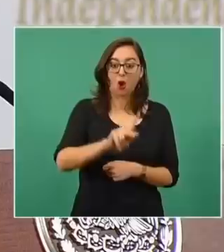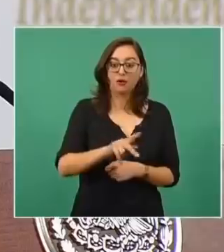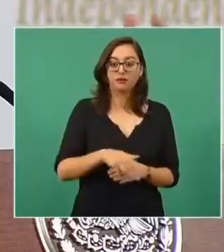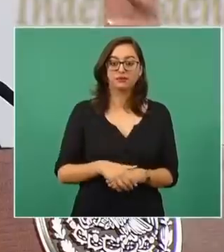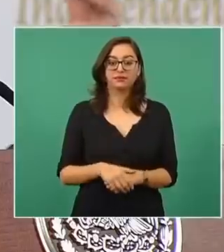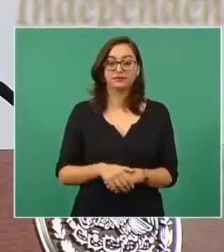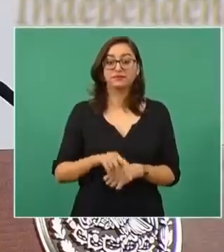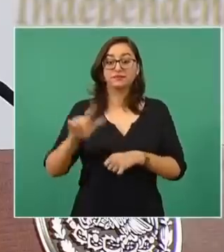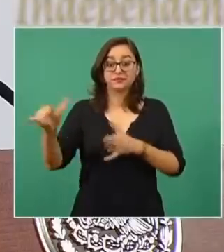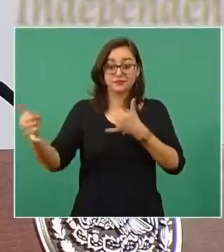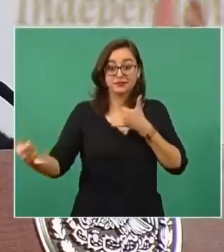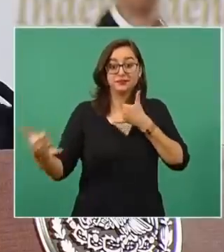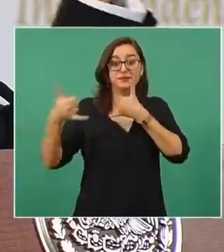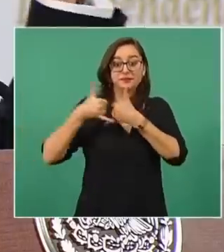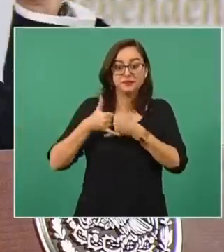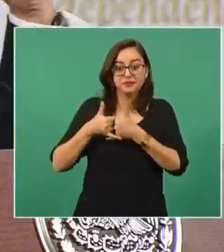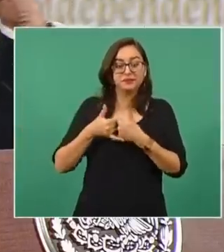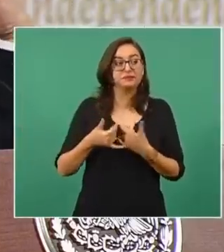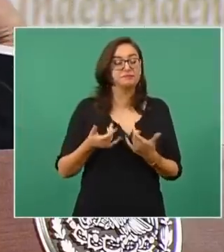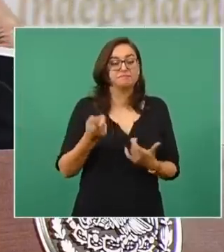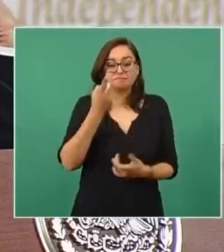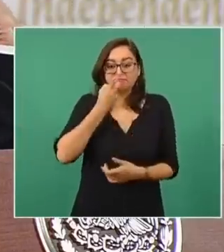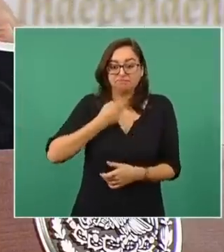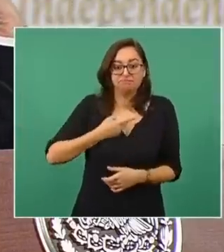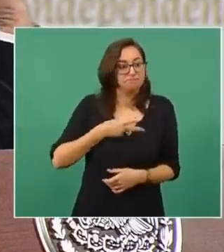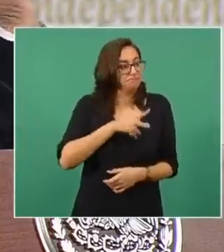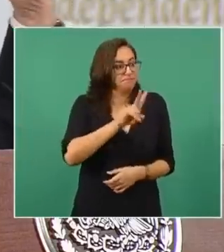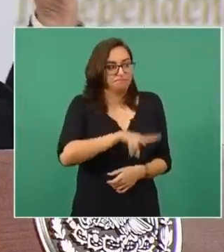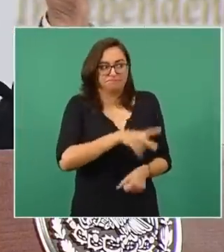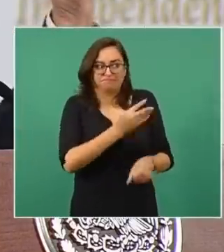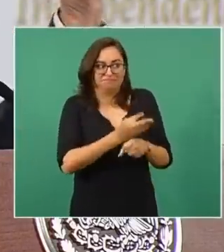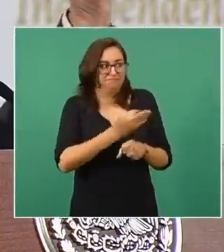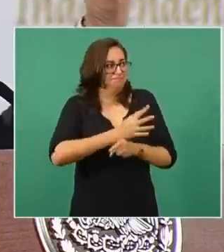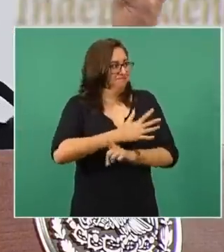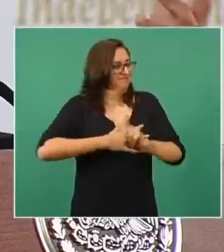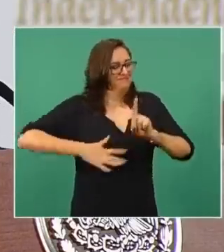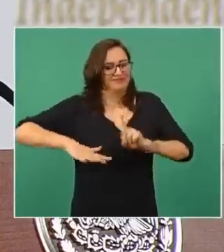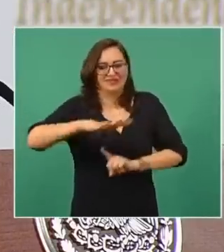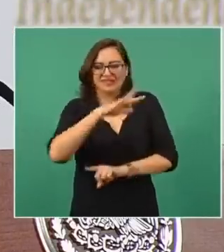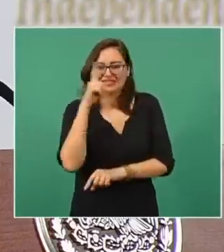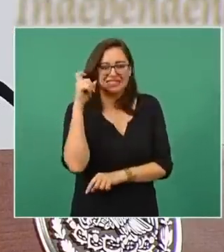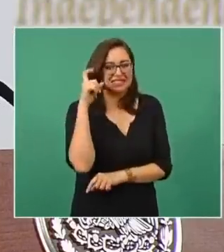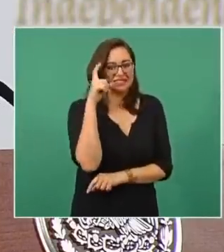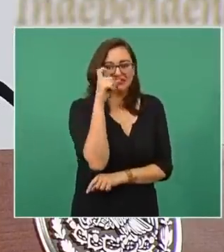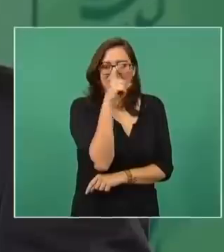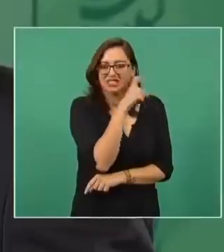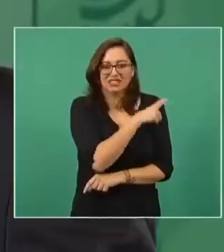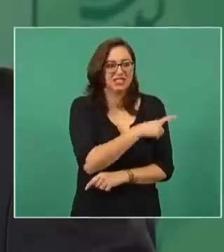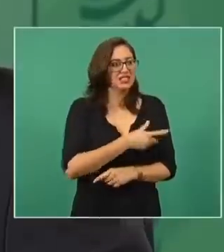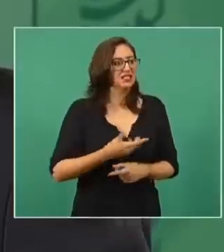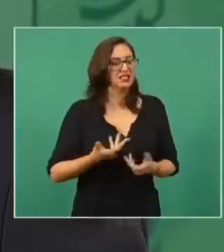es difícil este cómo